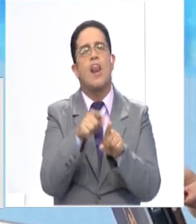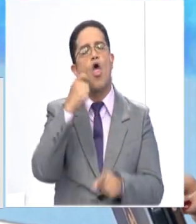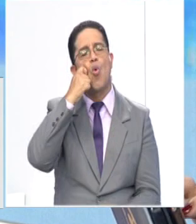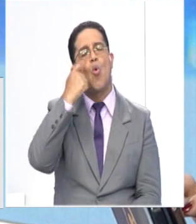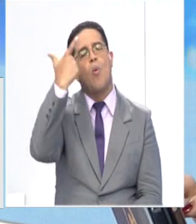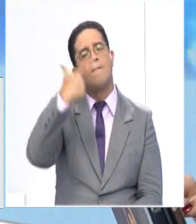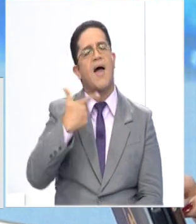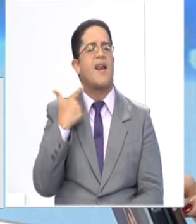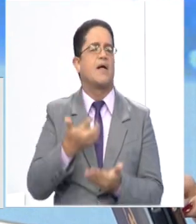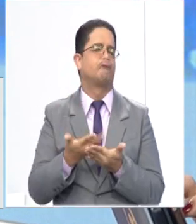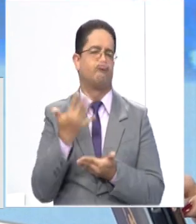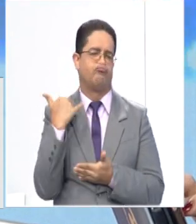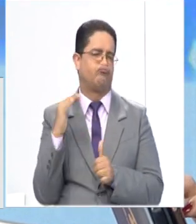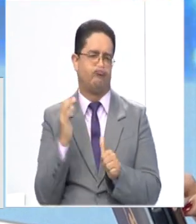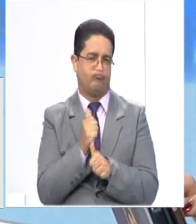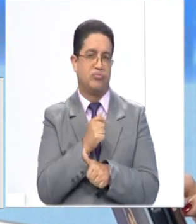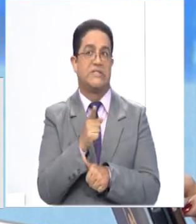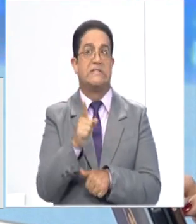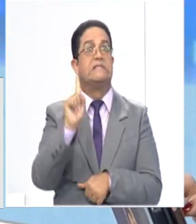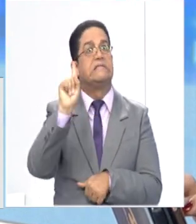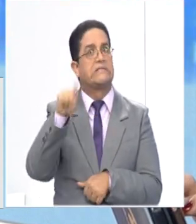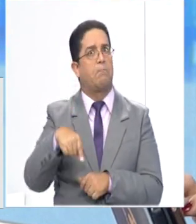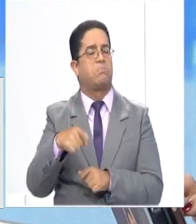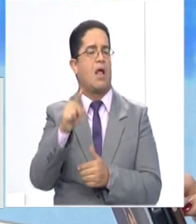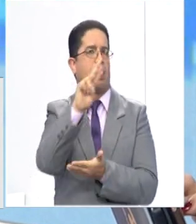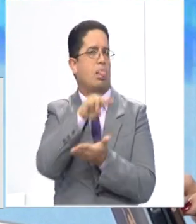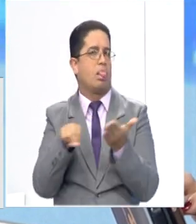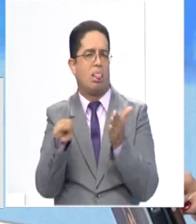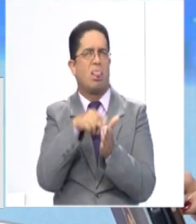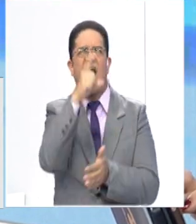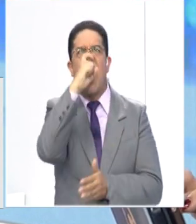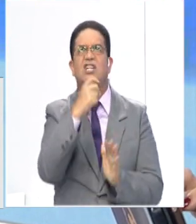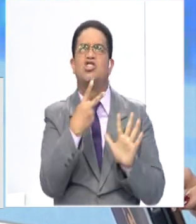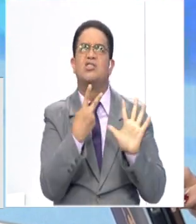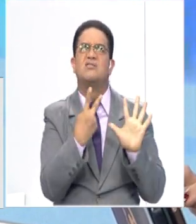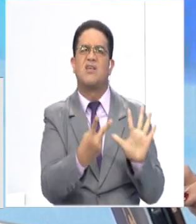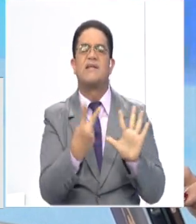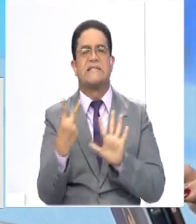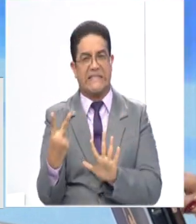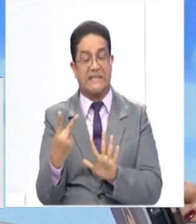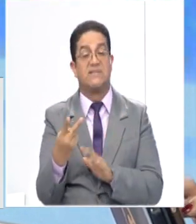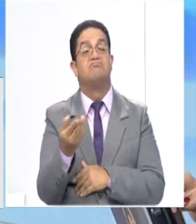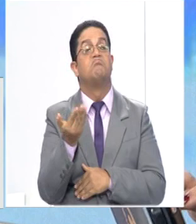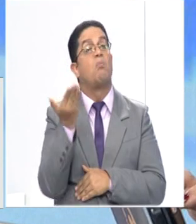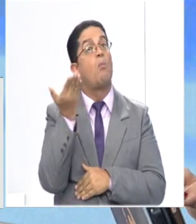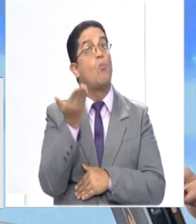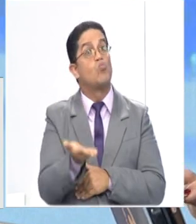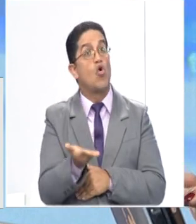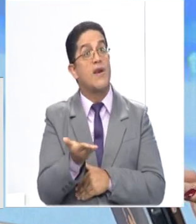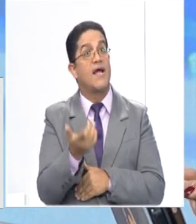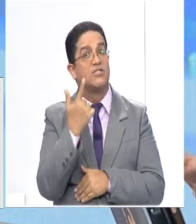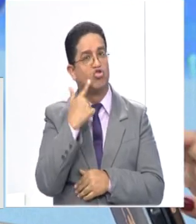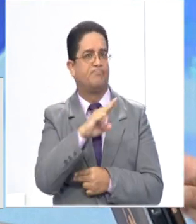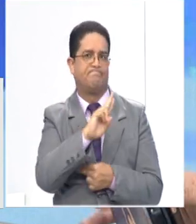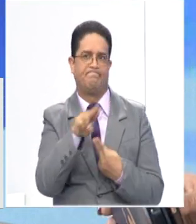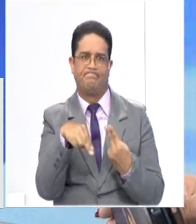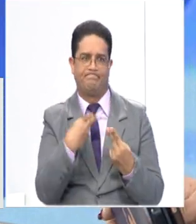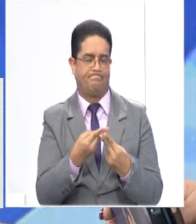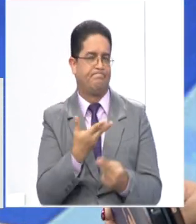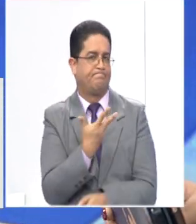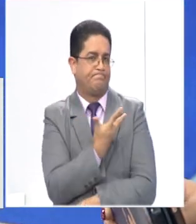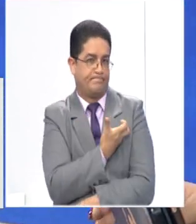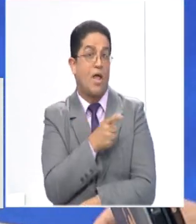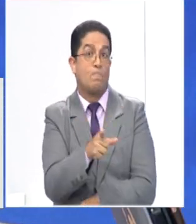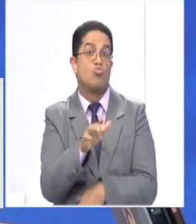diagnosticada hace muchísimo tiempo y fue erradicada en 1977, por eso es que se dejó de vacunar hasta esa fecha, porque esa fue